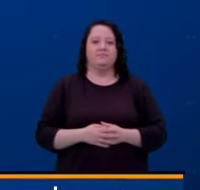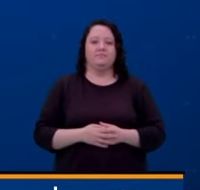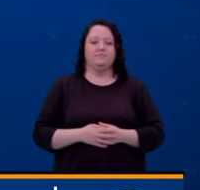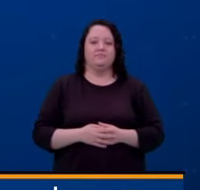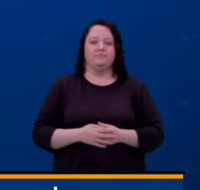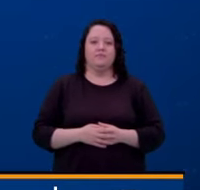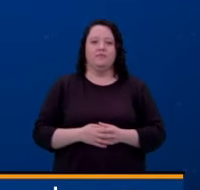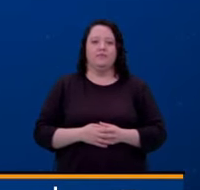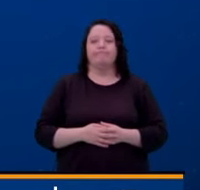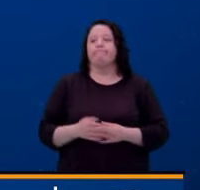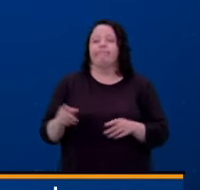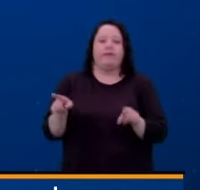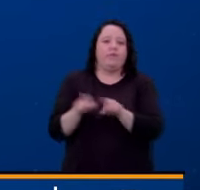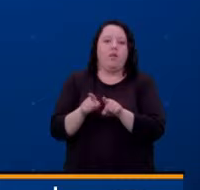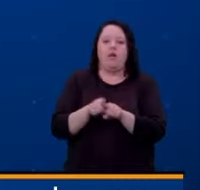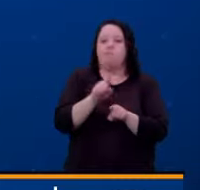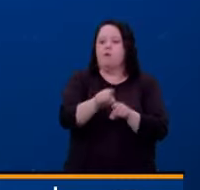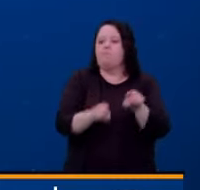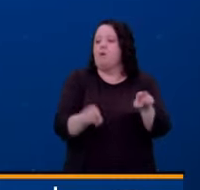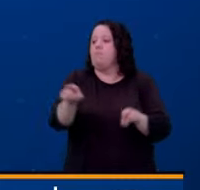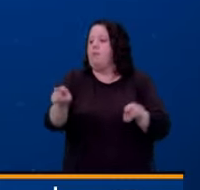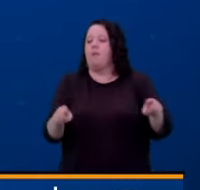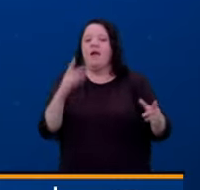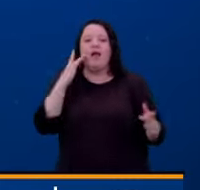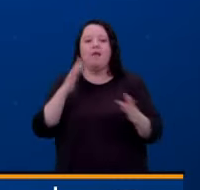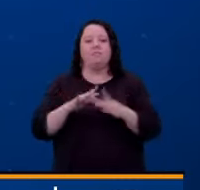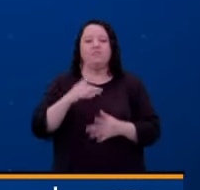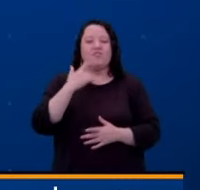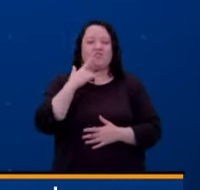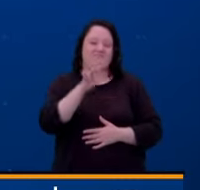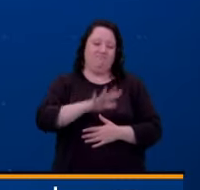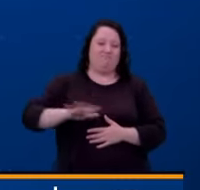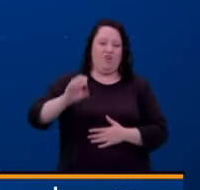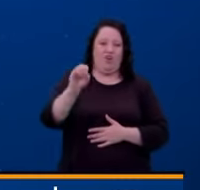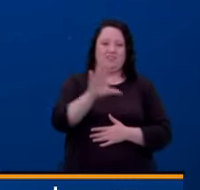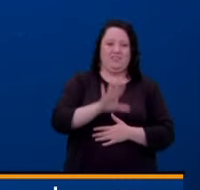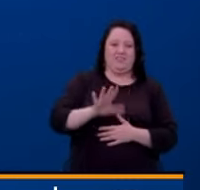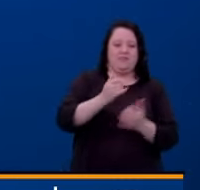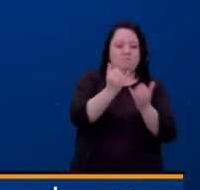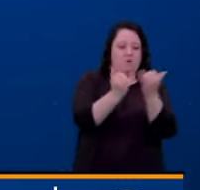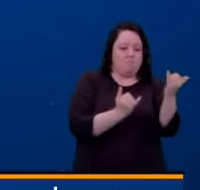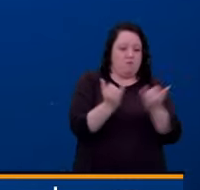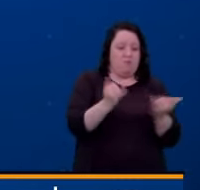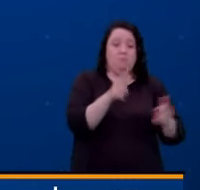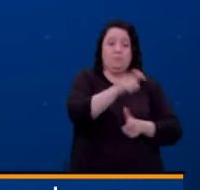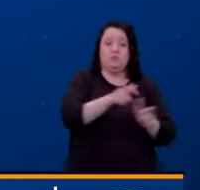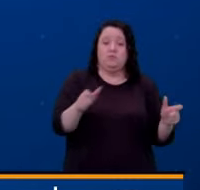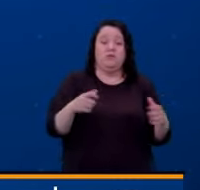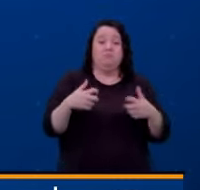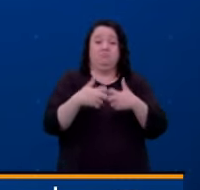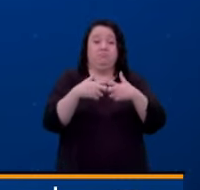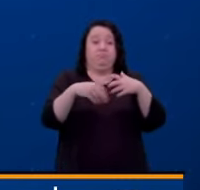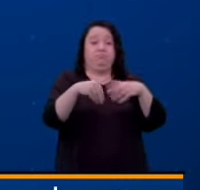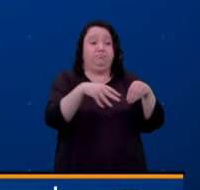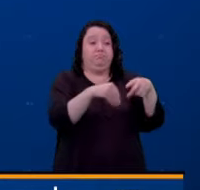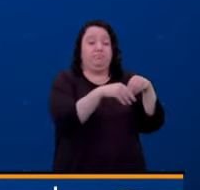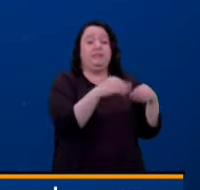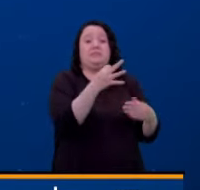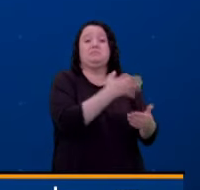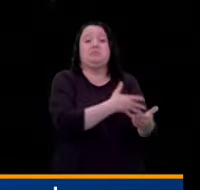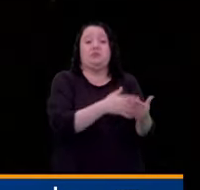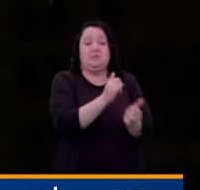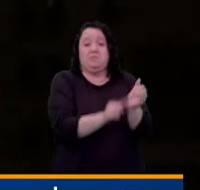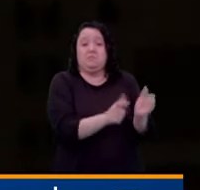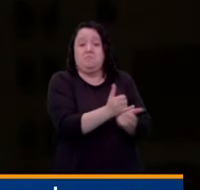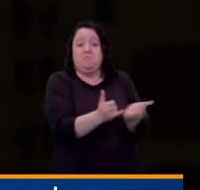Lo propio ocurrió en distintas partes del occidente de Florida, donde más de 3 millones de usuarios quedaron sin energía. Por si fuera poco, antes